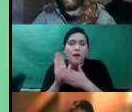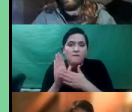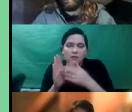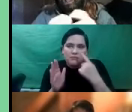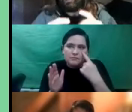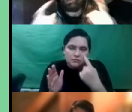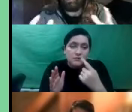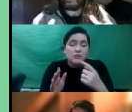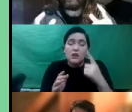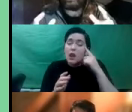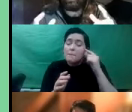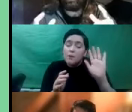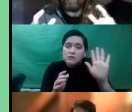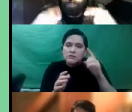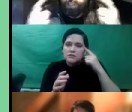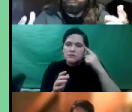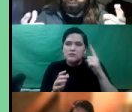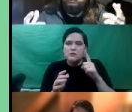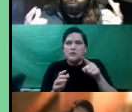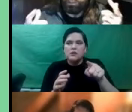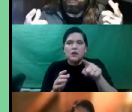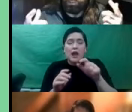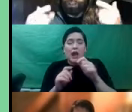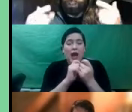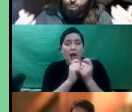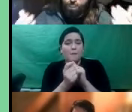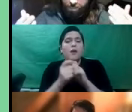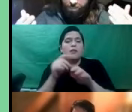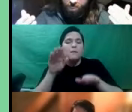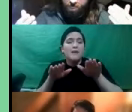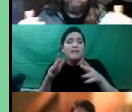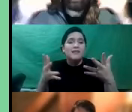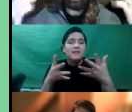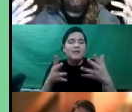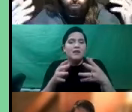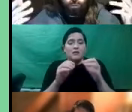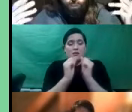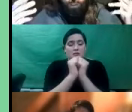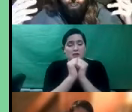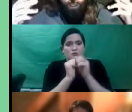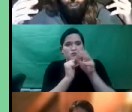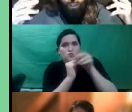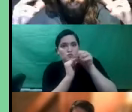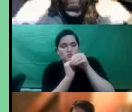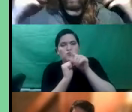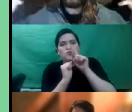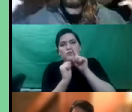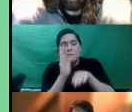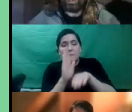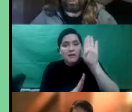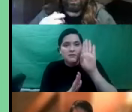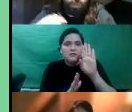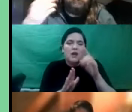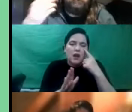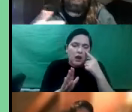que el cambio de entropía en estas regiones depende fuertemente de la densidad de receptores y por lo tanto estas son las